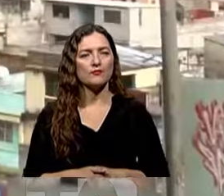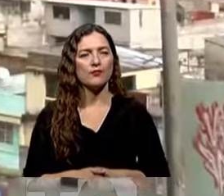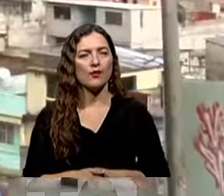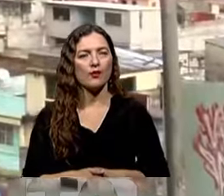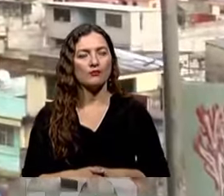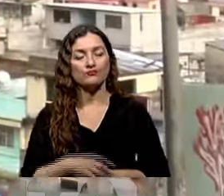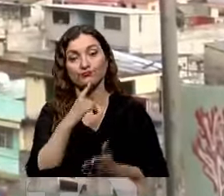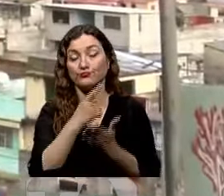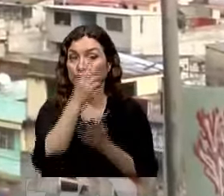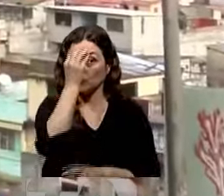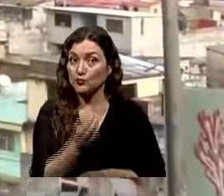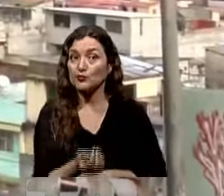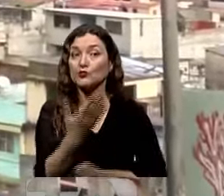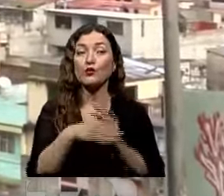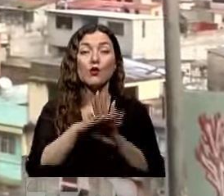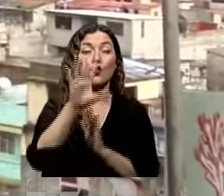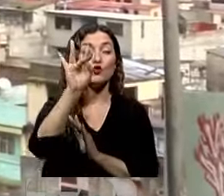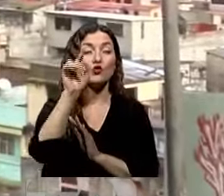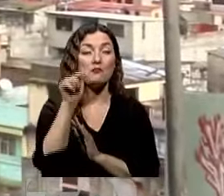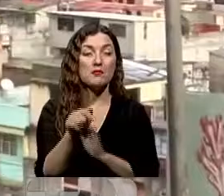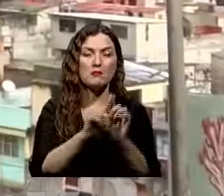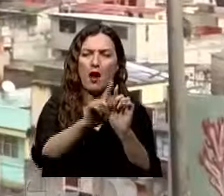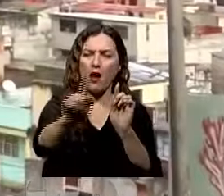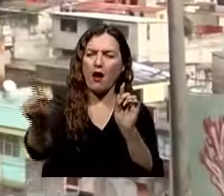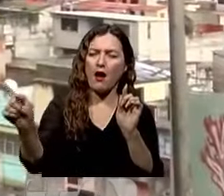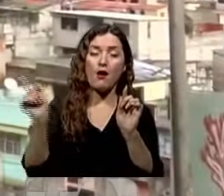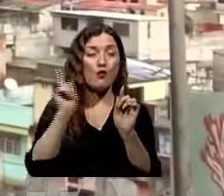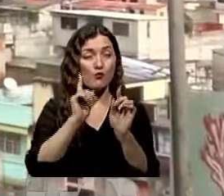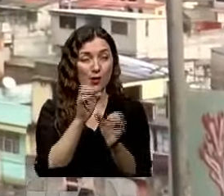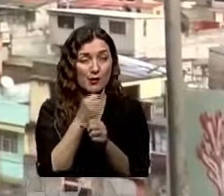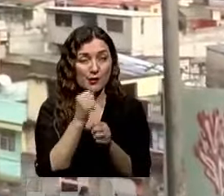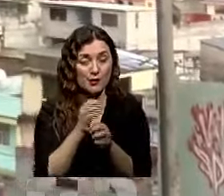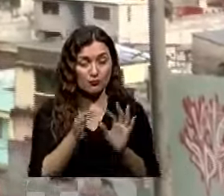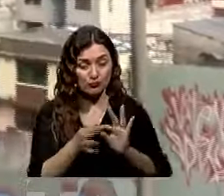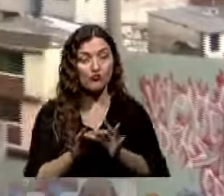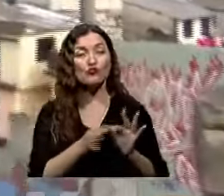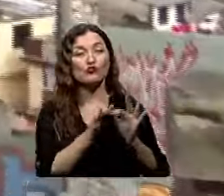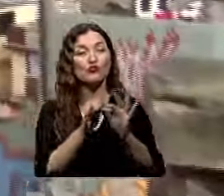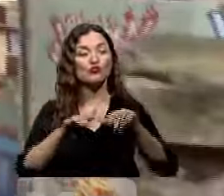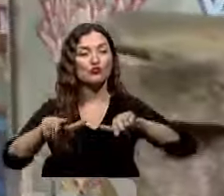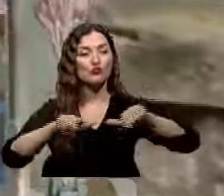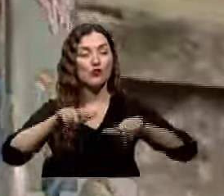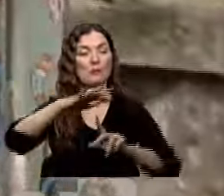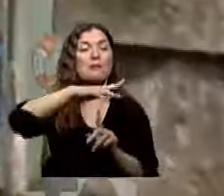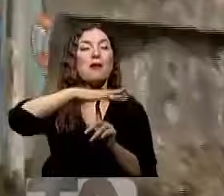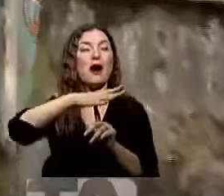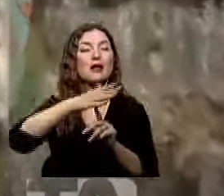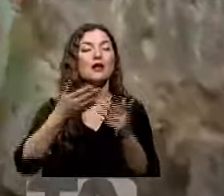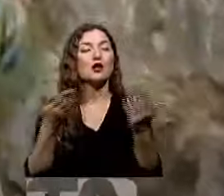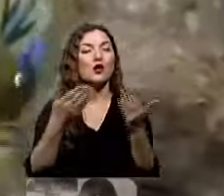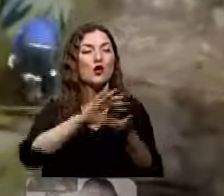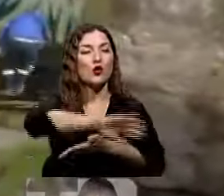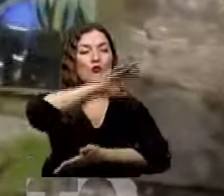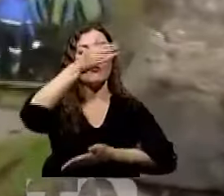Así es, muy buenos días. Son más de 8.000 metros cuadrados sobre los que se realizará la intervención en este, el Parque de la Concha Acústica de